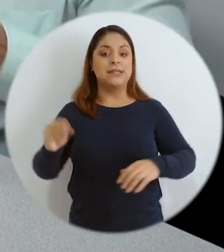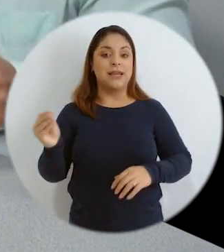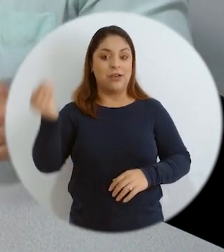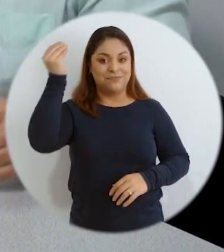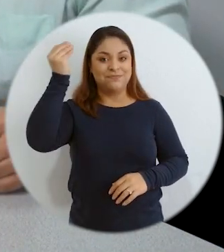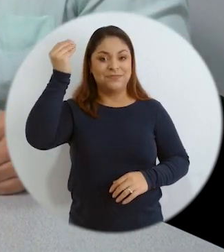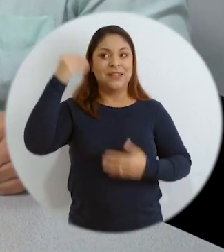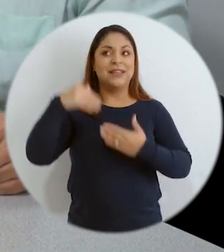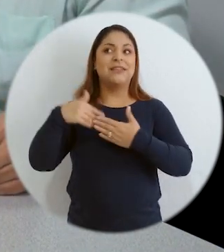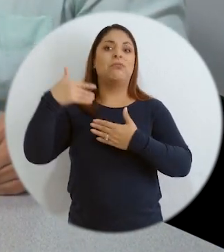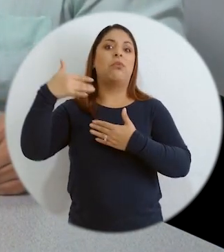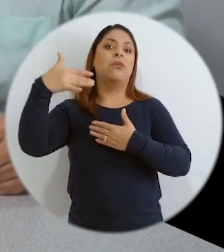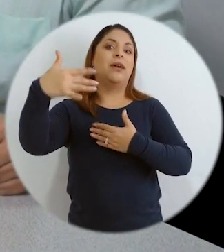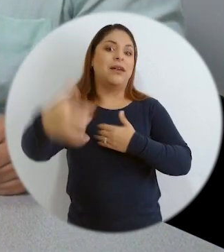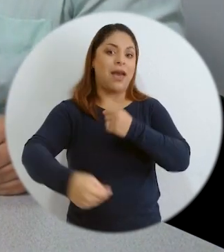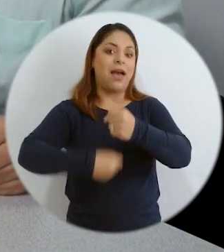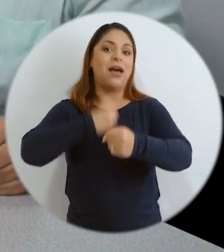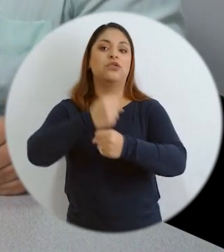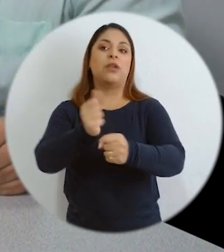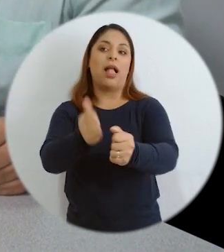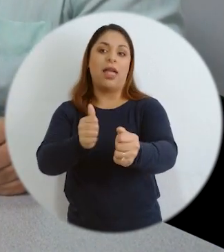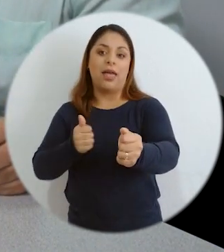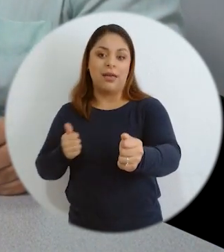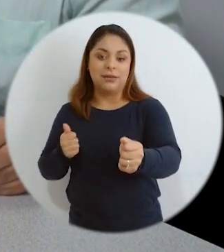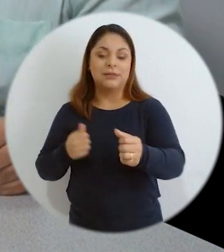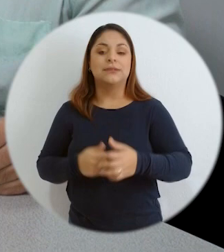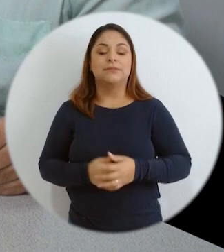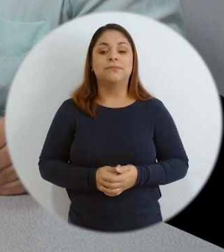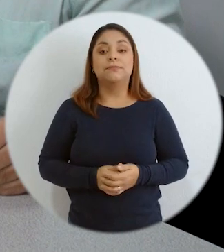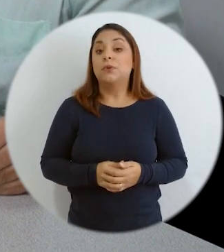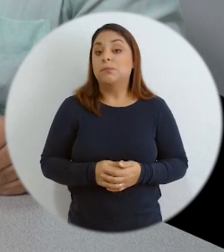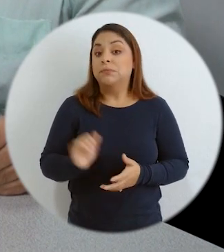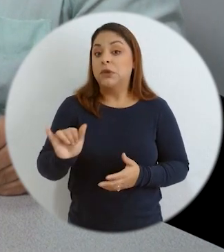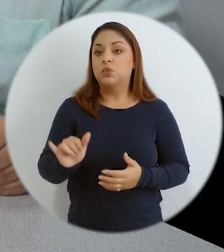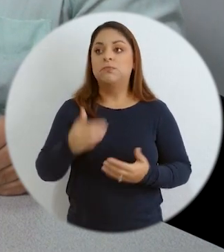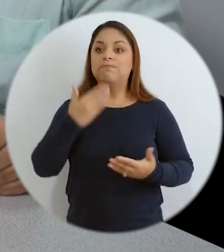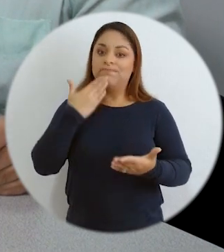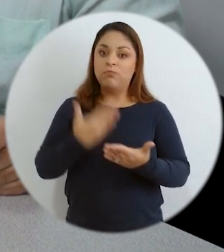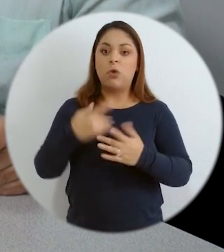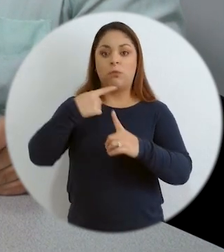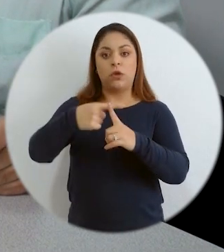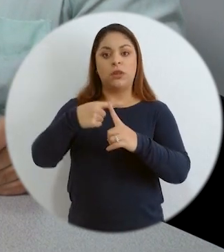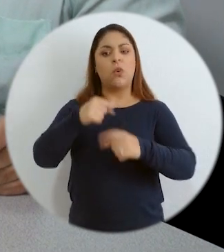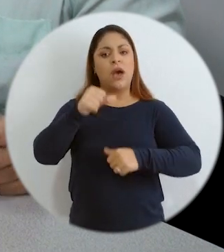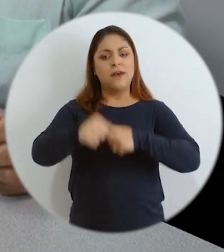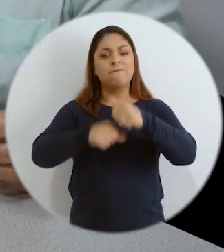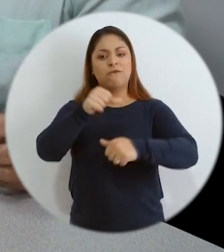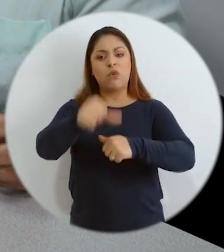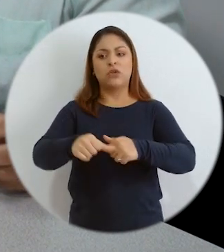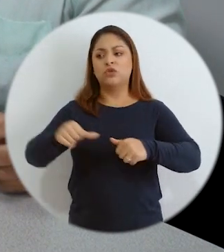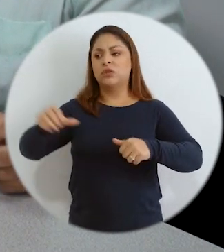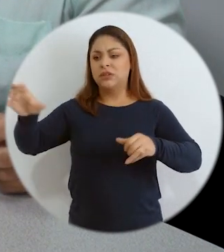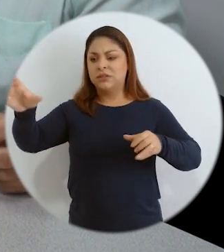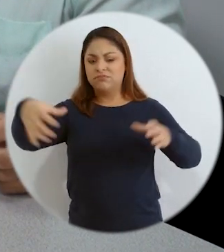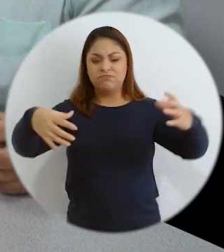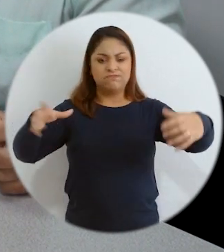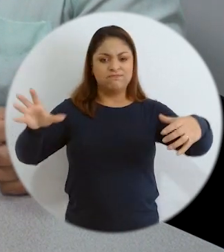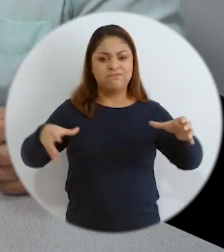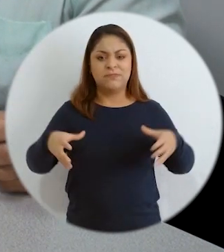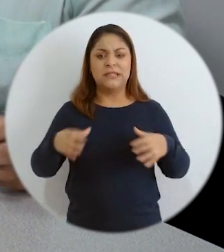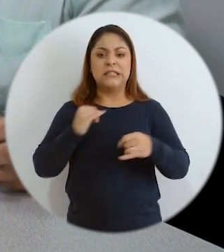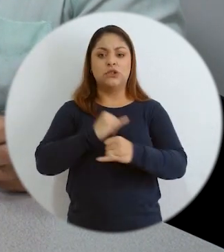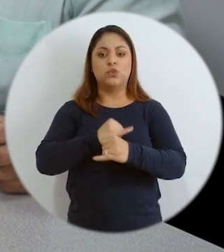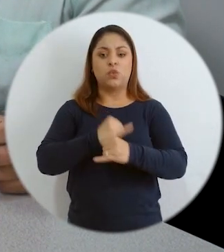de Niñez y Adolescencia, después de varios años de atraso, que es un esfuerzo, ¿verdad?, mancomunado de